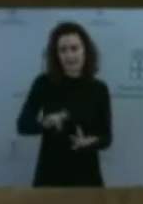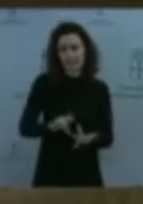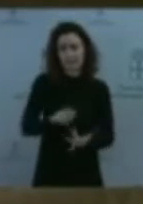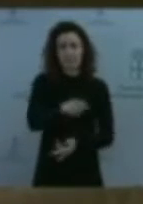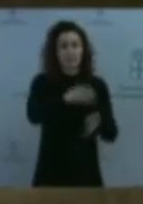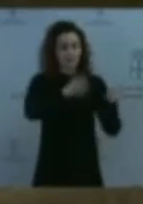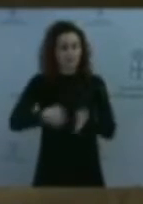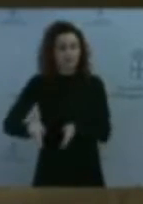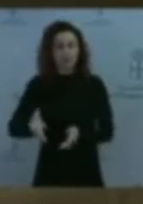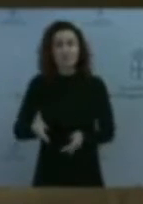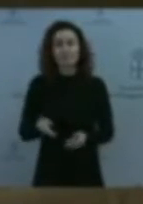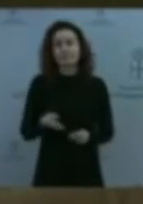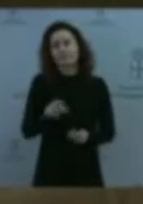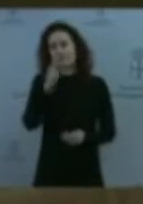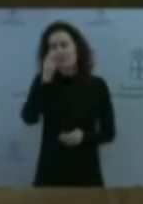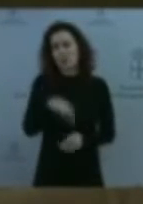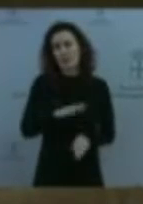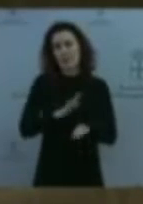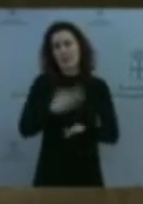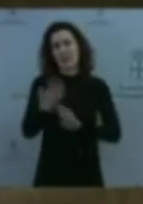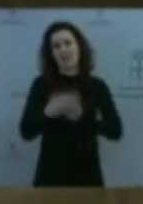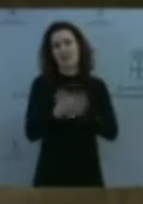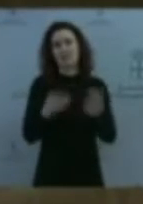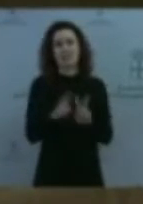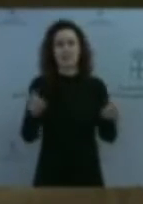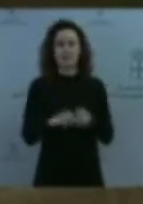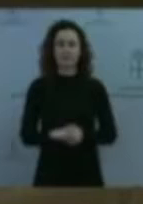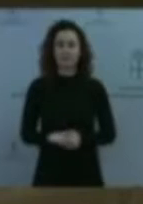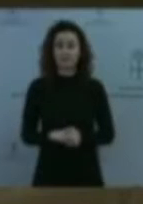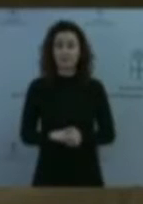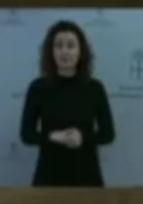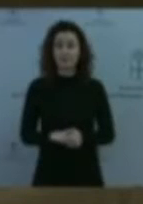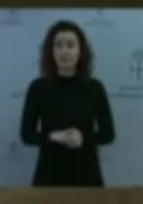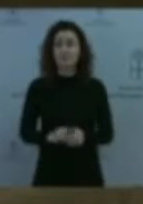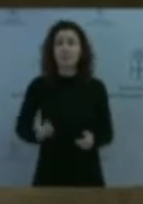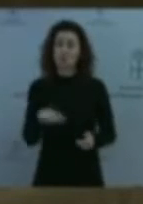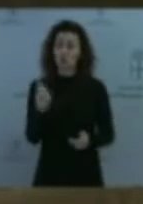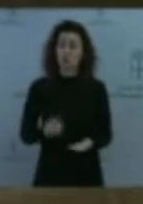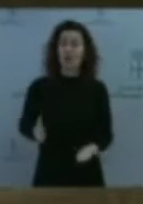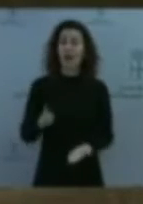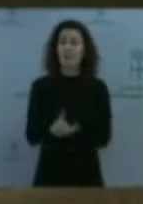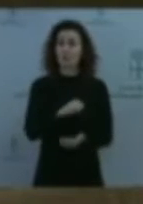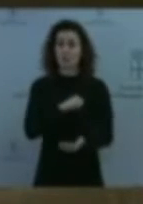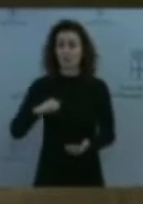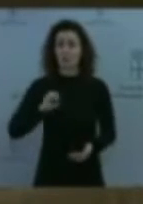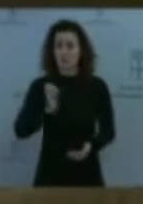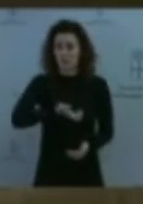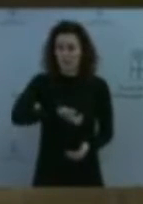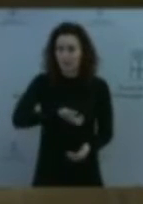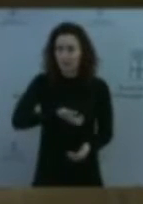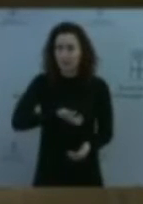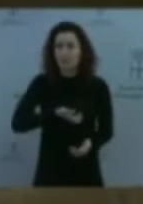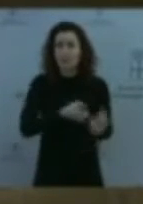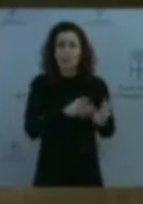de este tema. Siempre hemos apostado por la plena autonomía municipal y eso lleva aparejada la necesidad de una